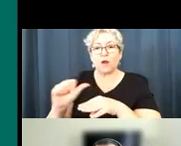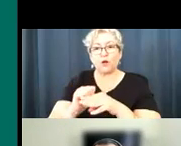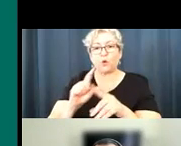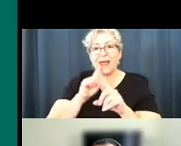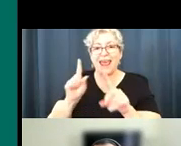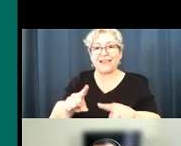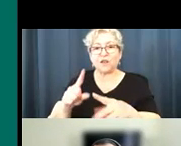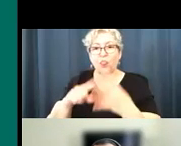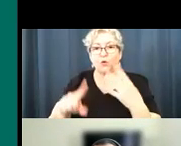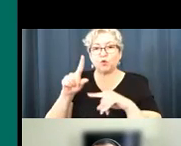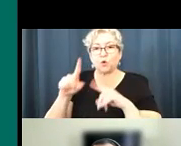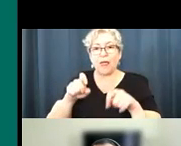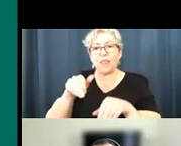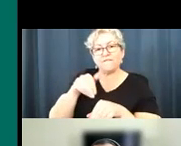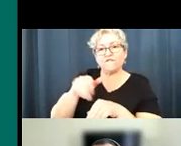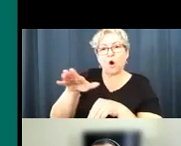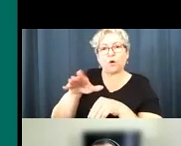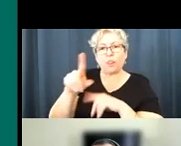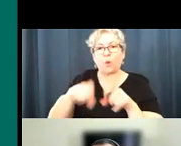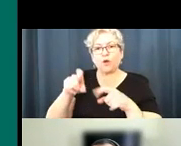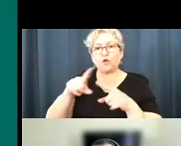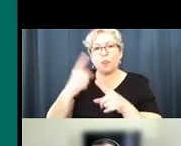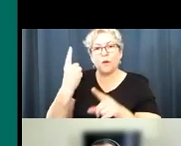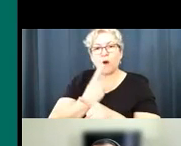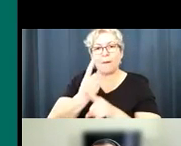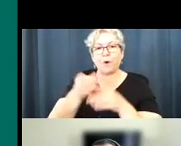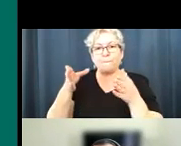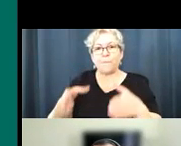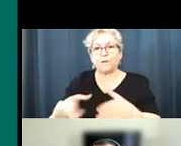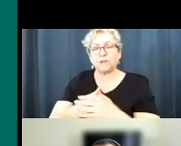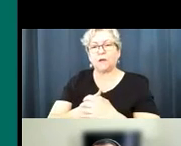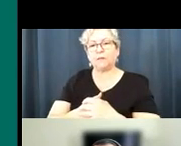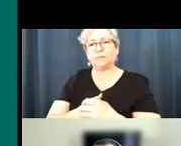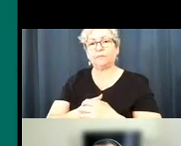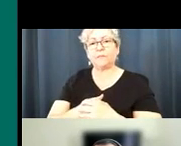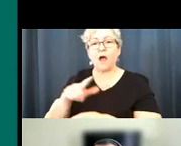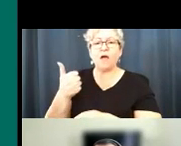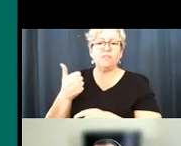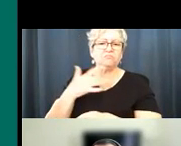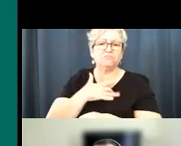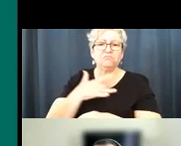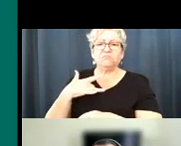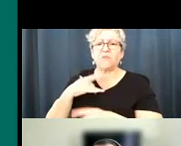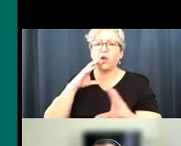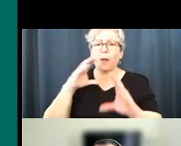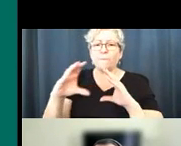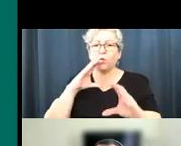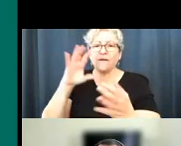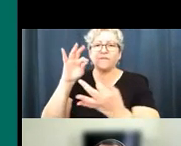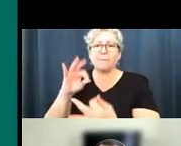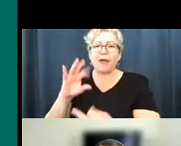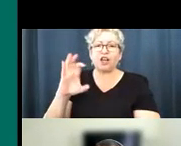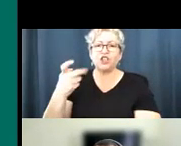persona pueda contestar la pregunta o poder llevar esa pregunta a la persona correcta. Otra